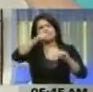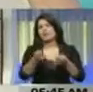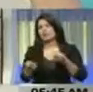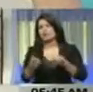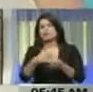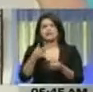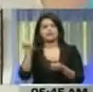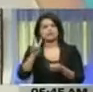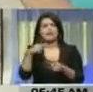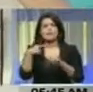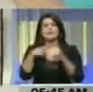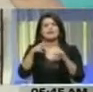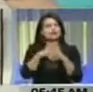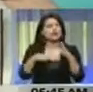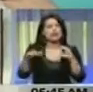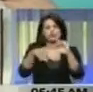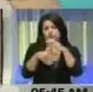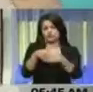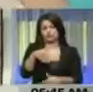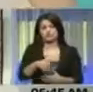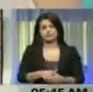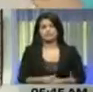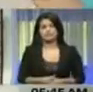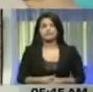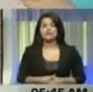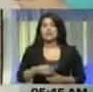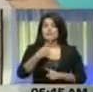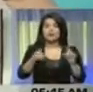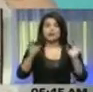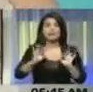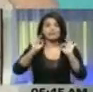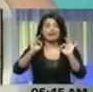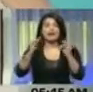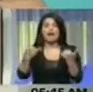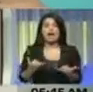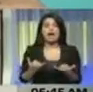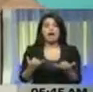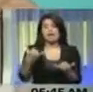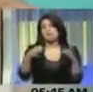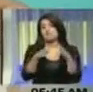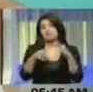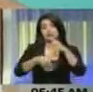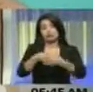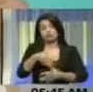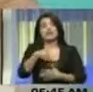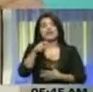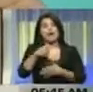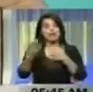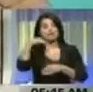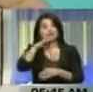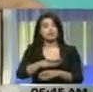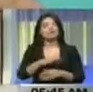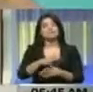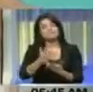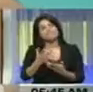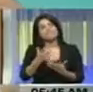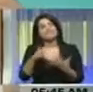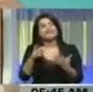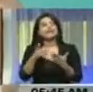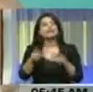al cono suramericano, a toda la patria grande, pero en especial a el cono suramericano, que era el patio trasero de los Estados Unidos y que